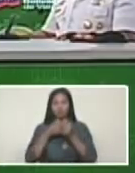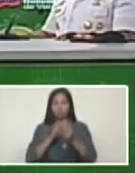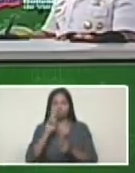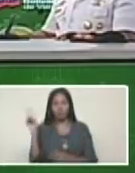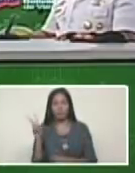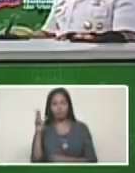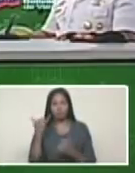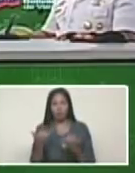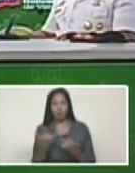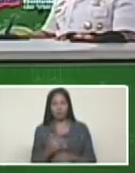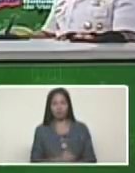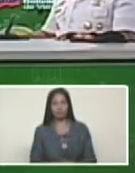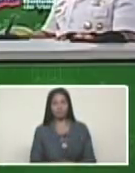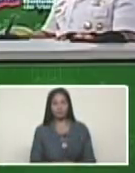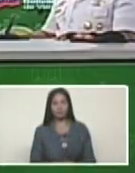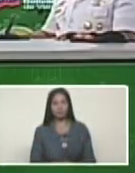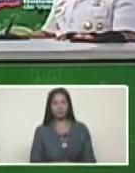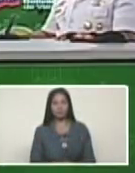venezolanos hoy.